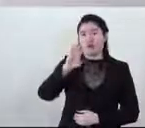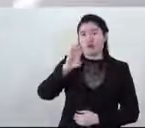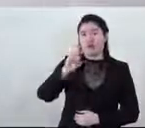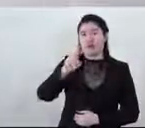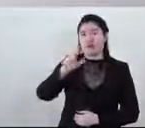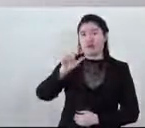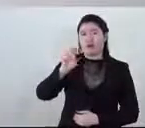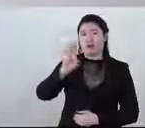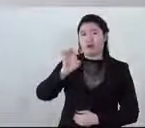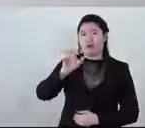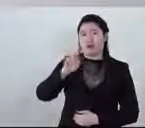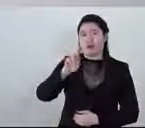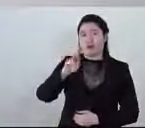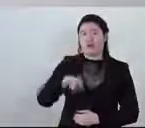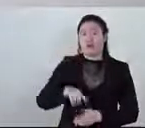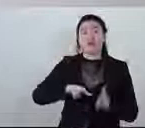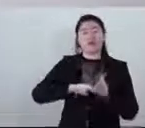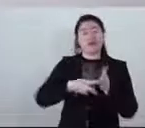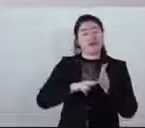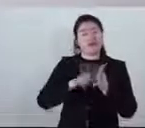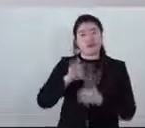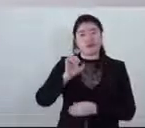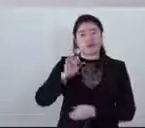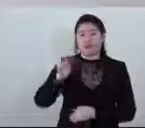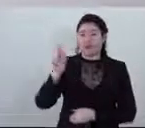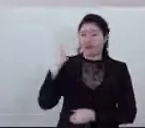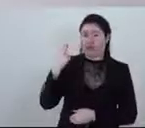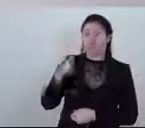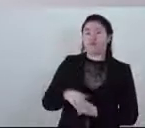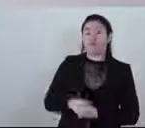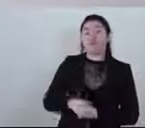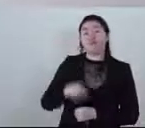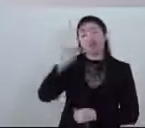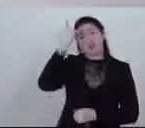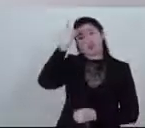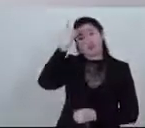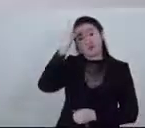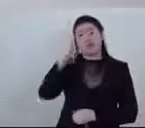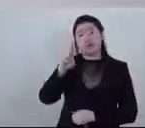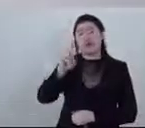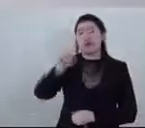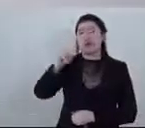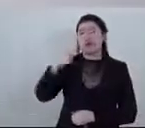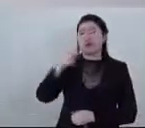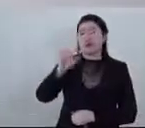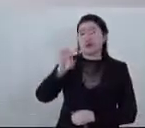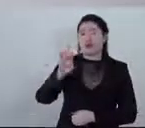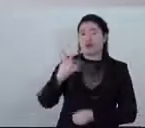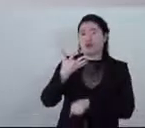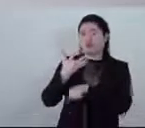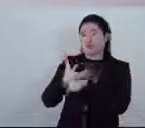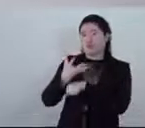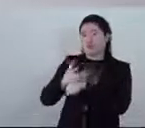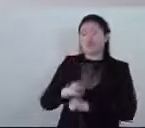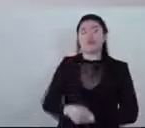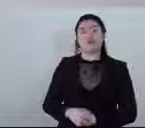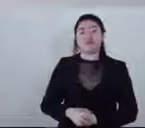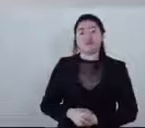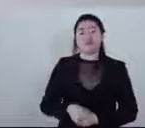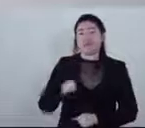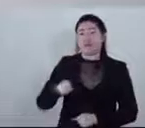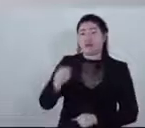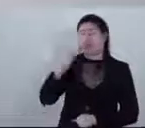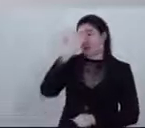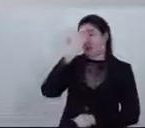de Castro, ingeniero civil por la UNAM y doctor en ingeniería por la Universidad de Texas en Austin,